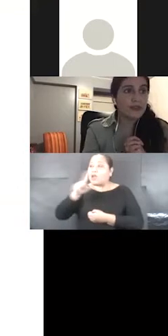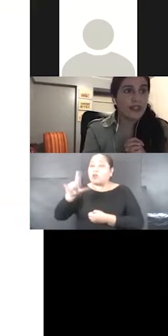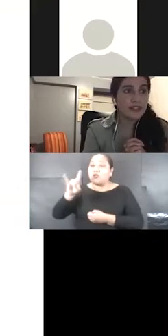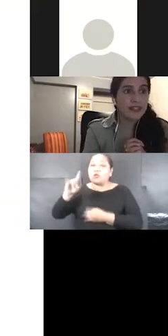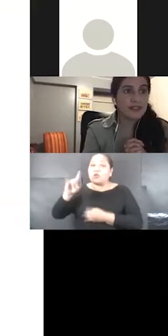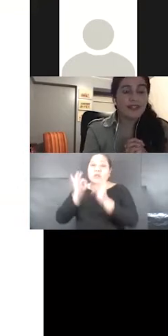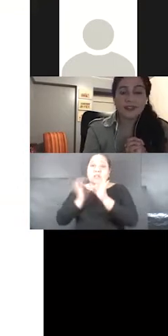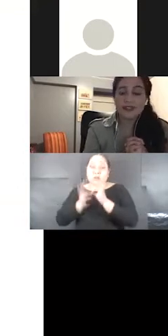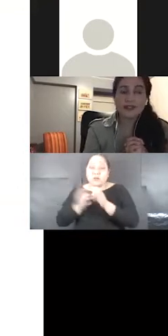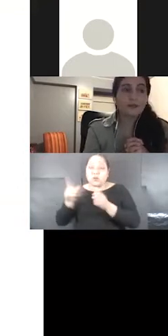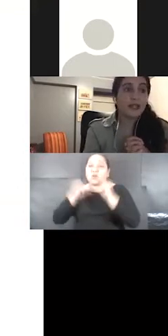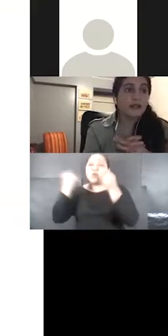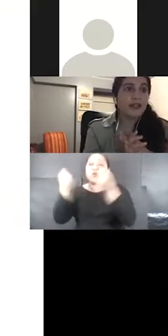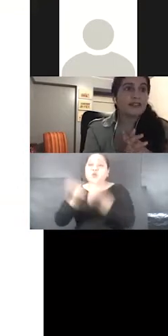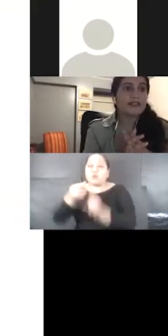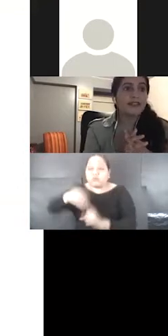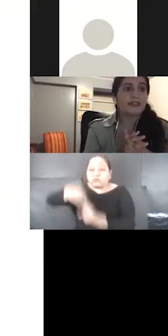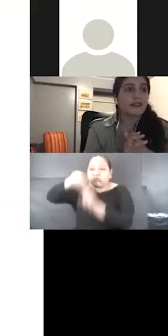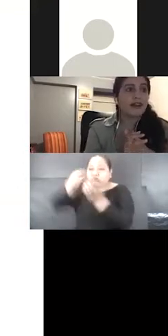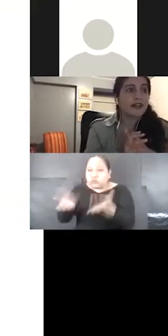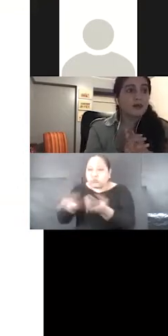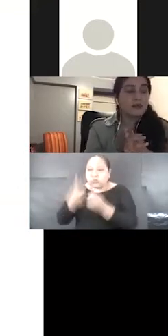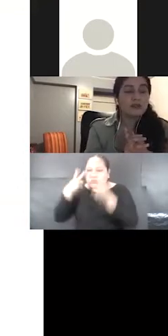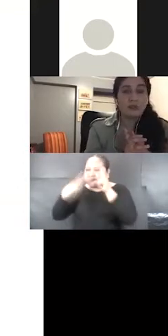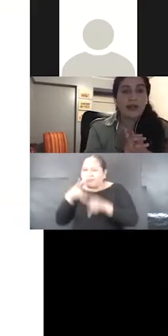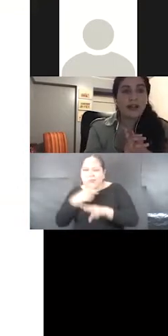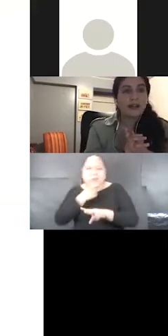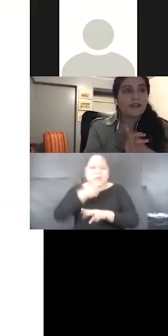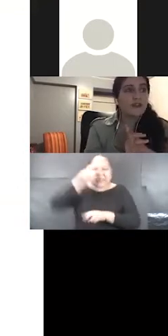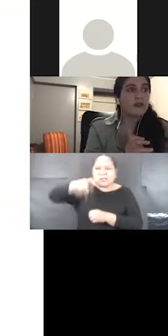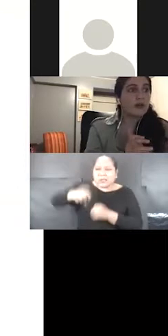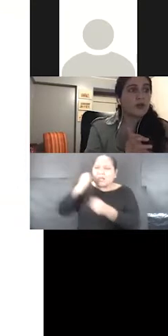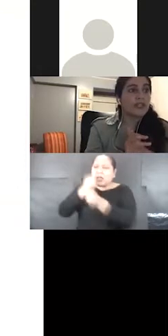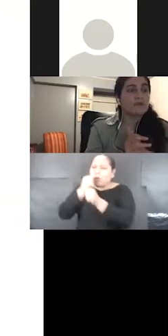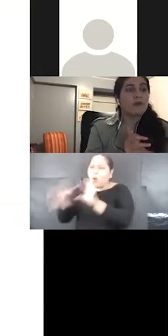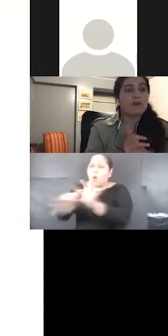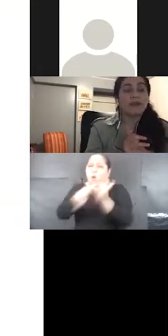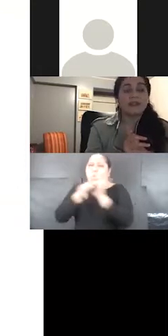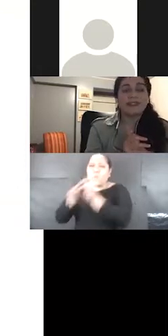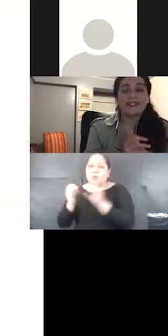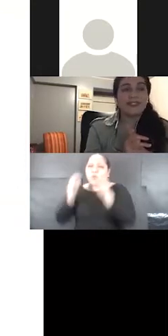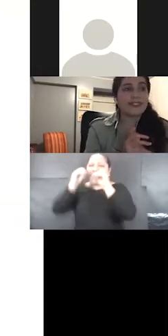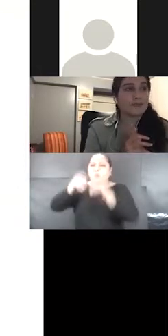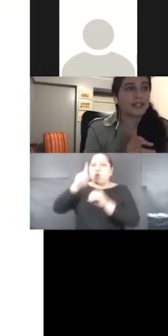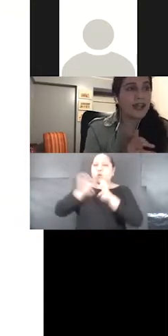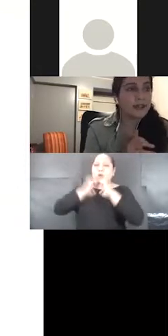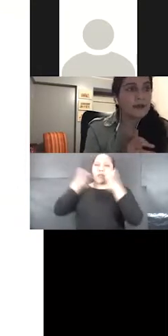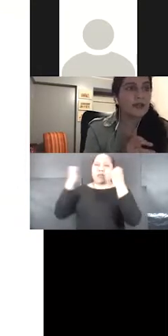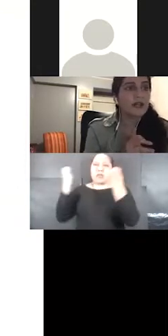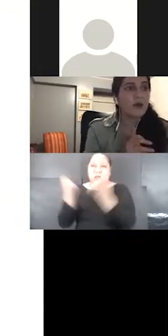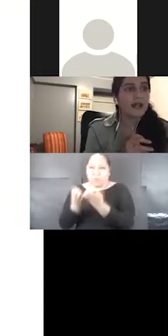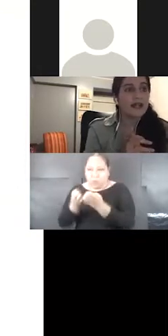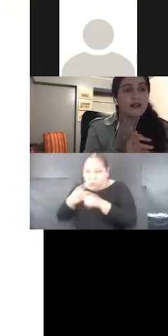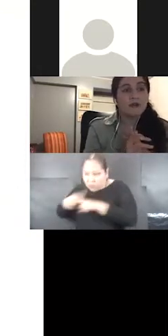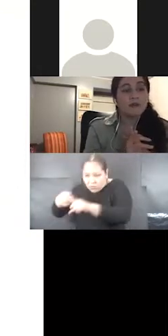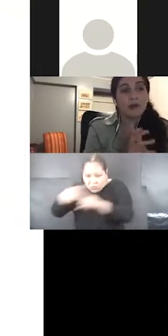de especialistas que vieron la necesidad de trabajar juntos para formar un equipo multidisciplinario con